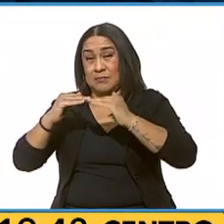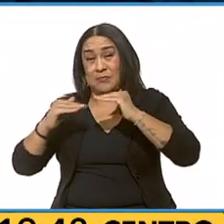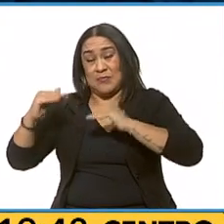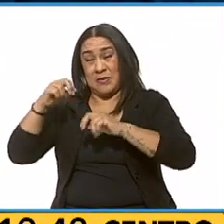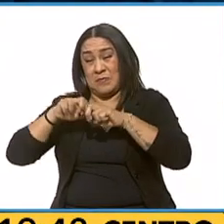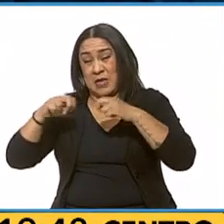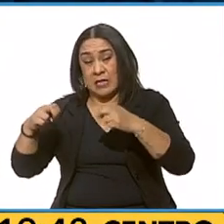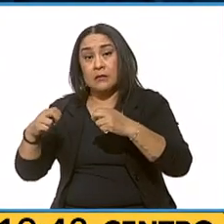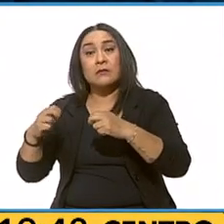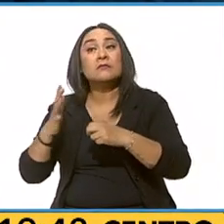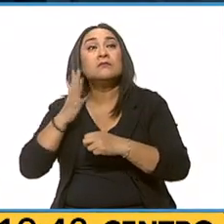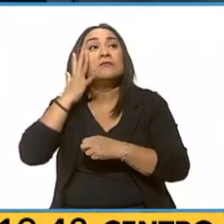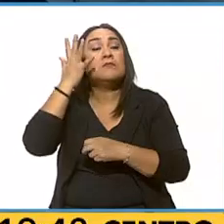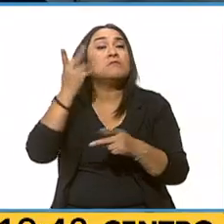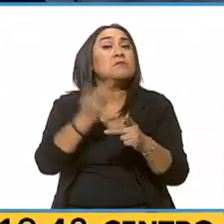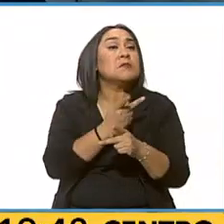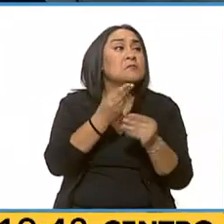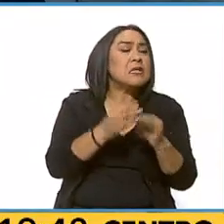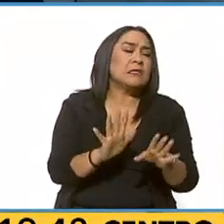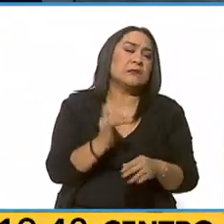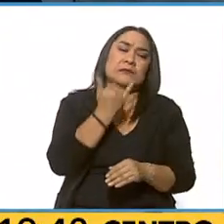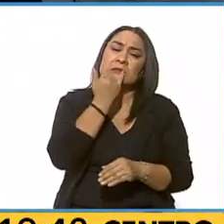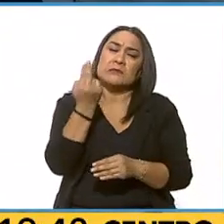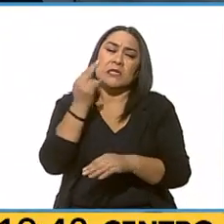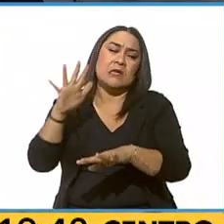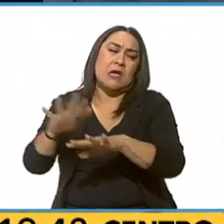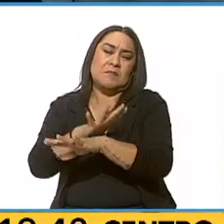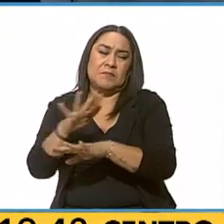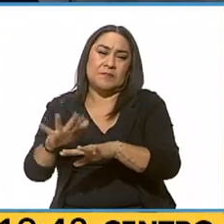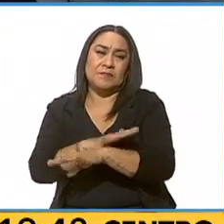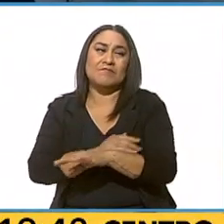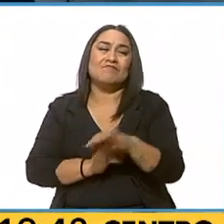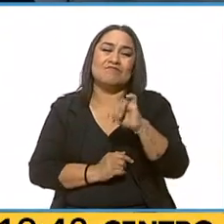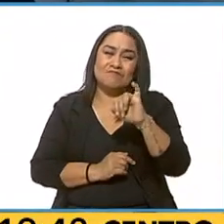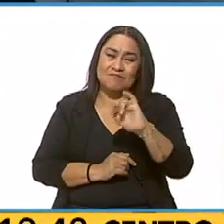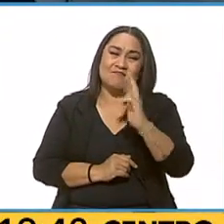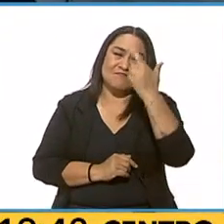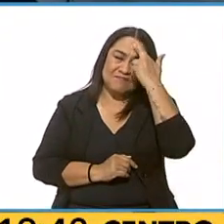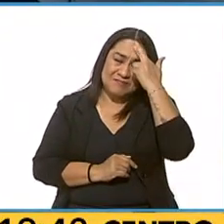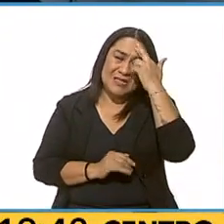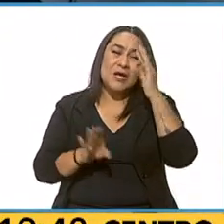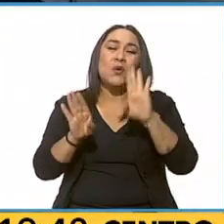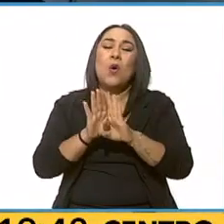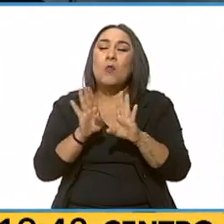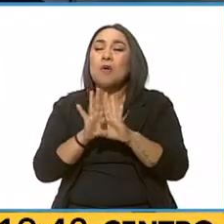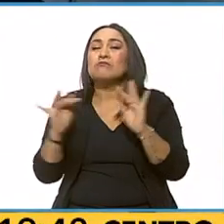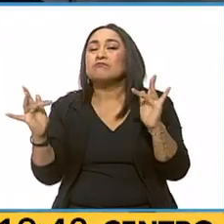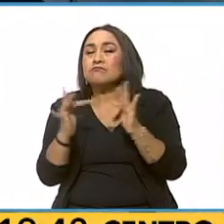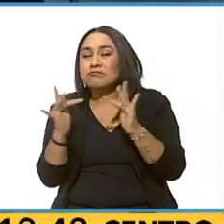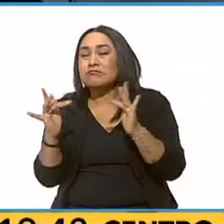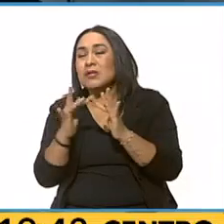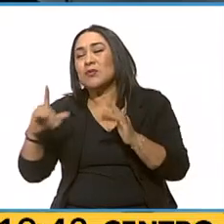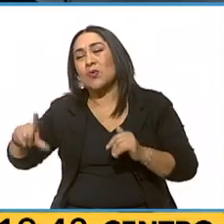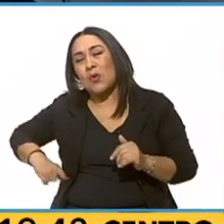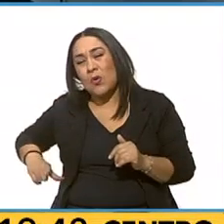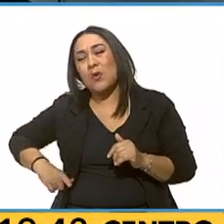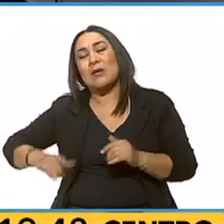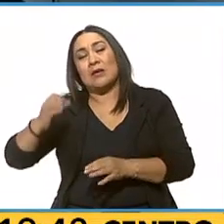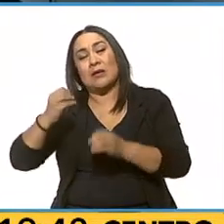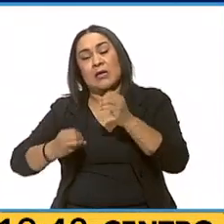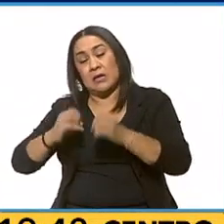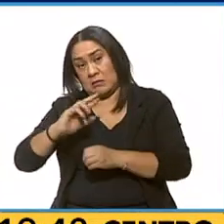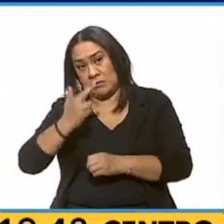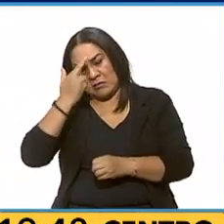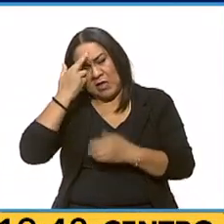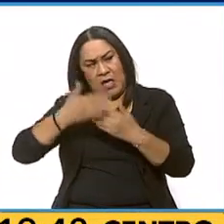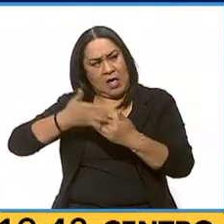magistrados estaba el futuro de México. Dice eso, era una oficialidad de partes y recordamos cuando el presidente Fox citó